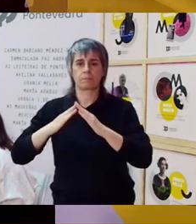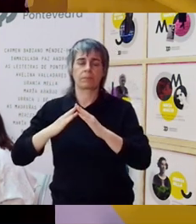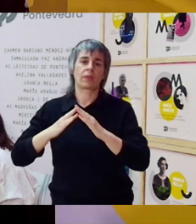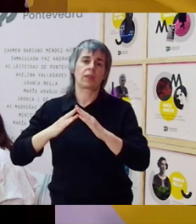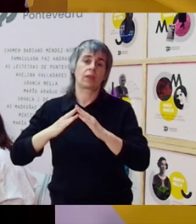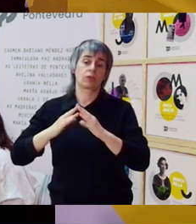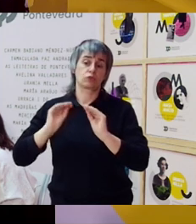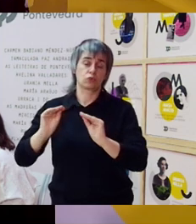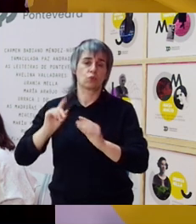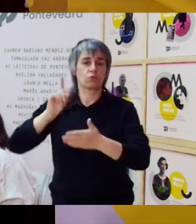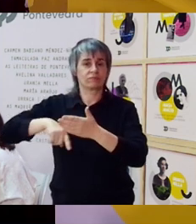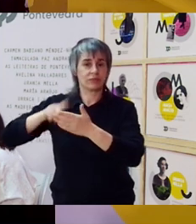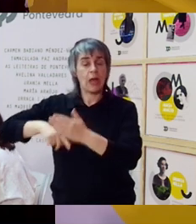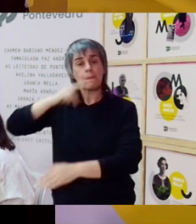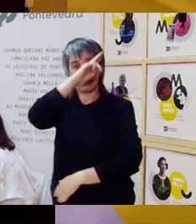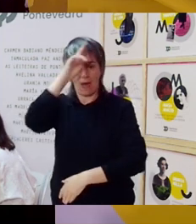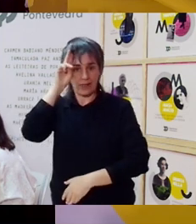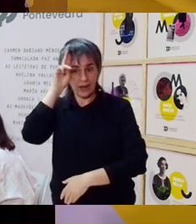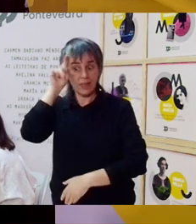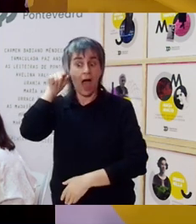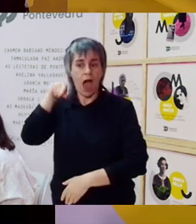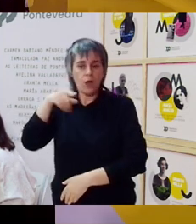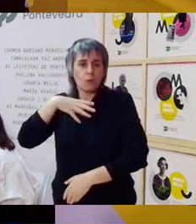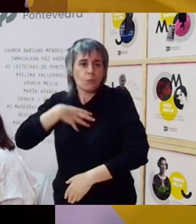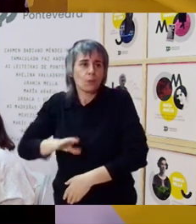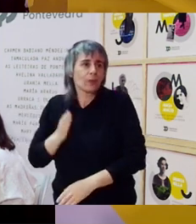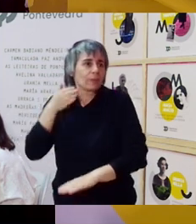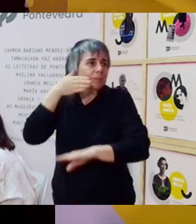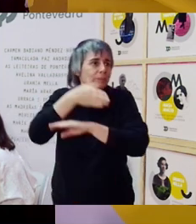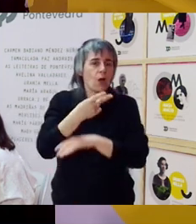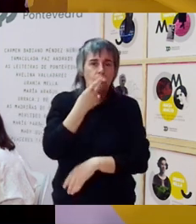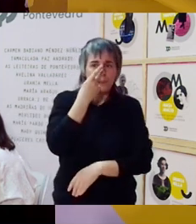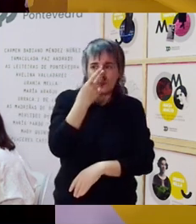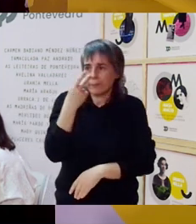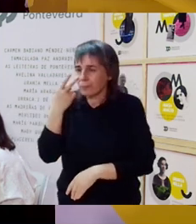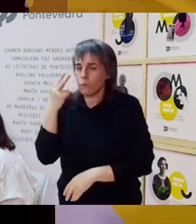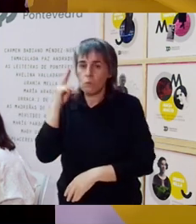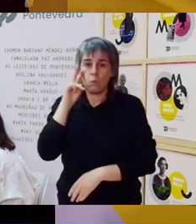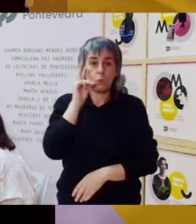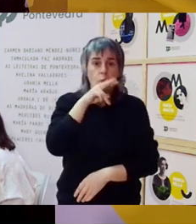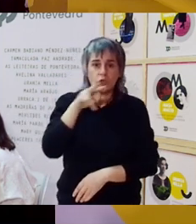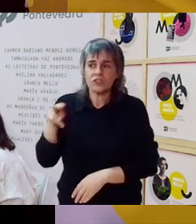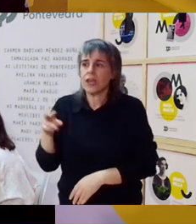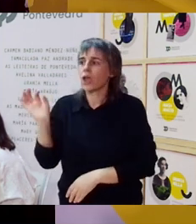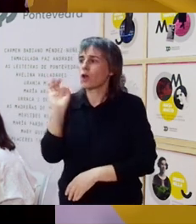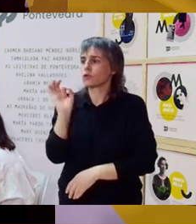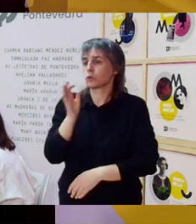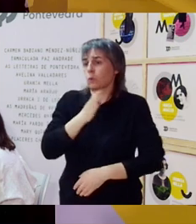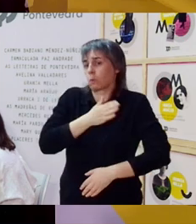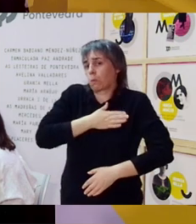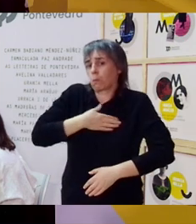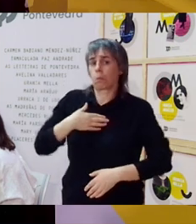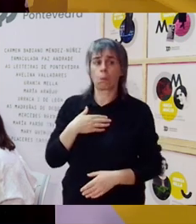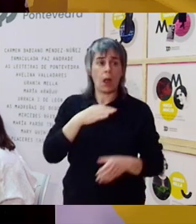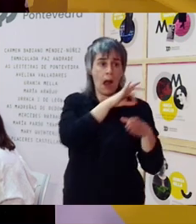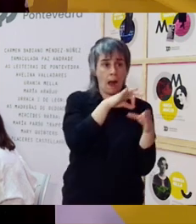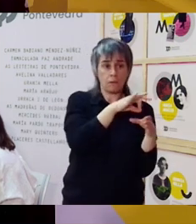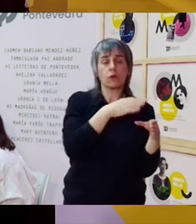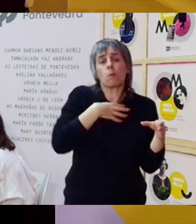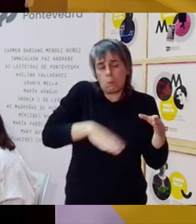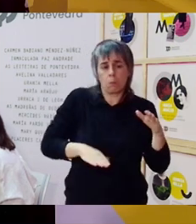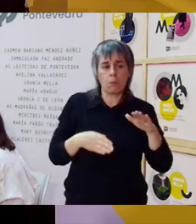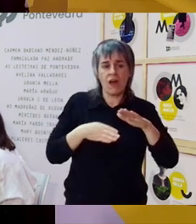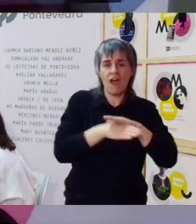podía visitar museos, podía parar a tomar un café donde lle salira, donde lle petara, que non lle iba a